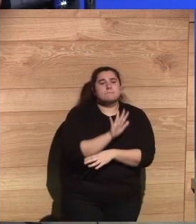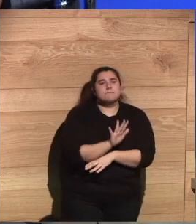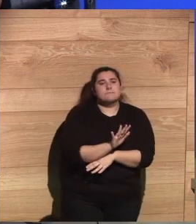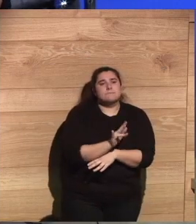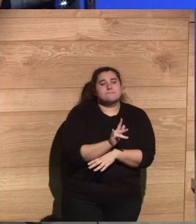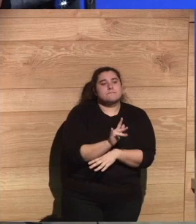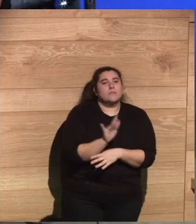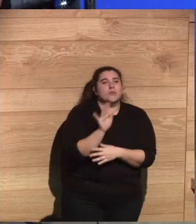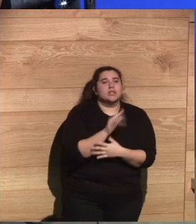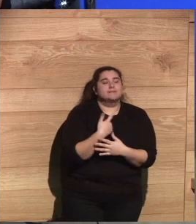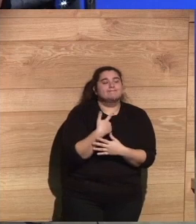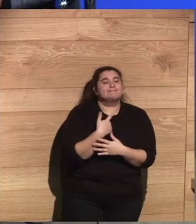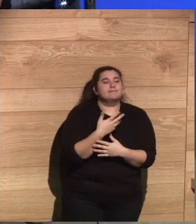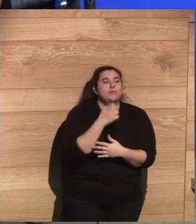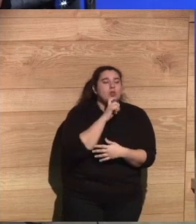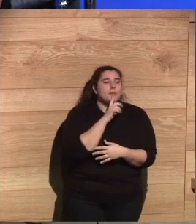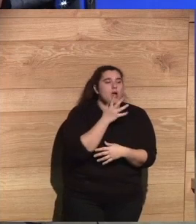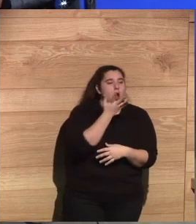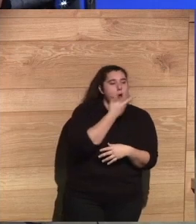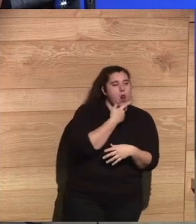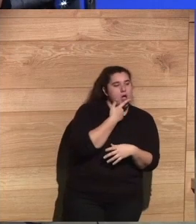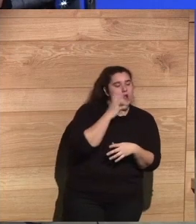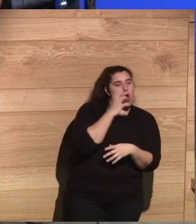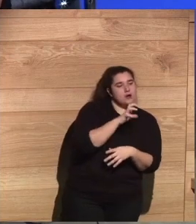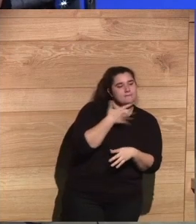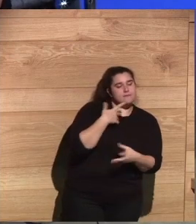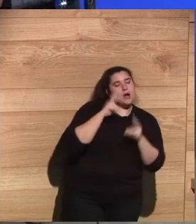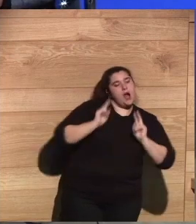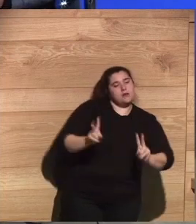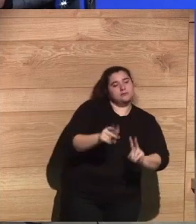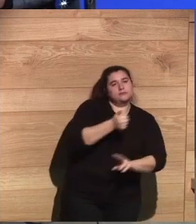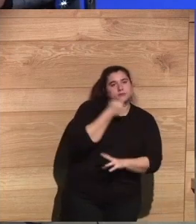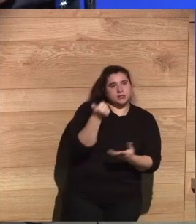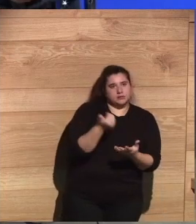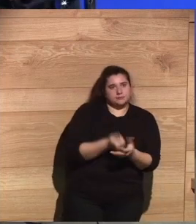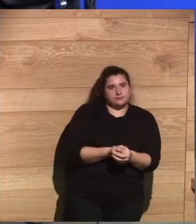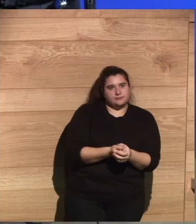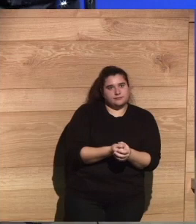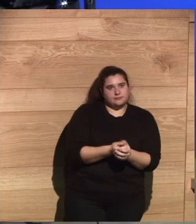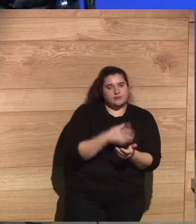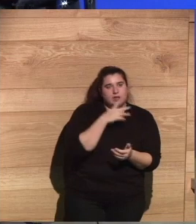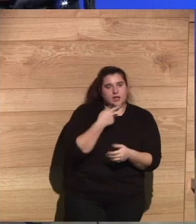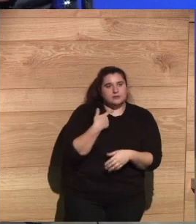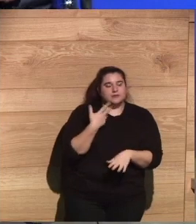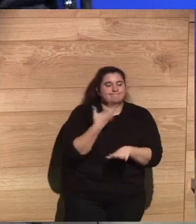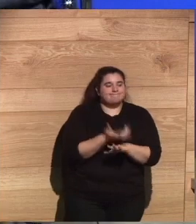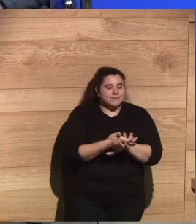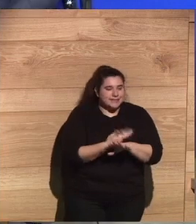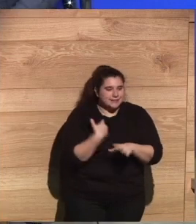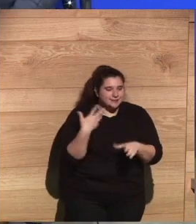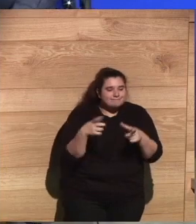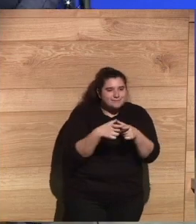como decías tú, como que los colores originales estuvieran más vivos, ¿no? Así que para que se vayan a empapar en el